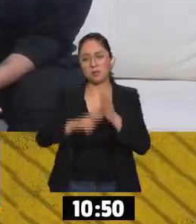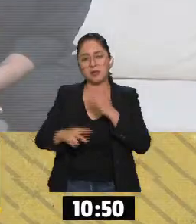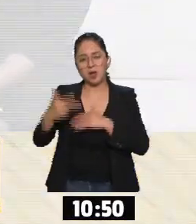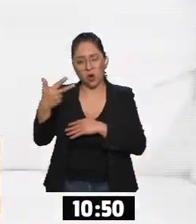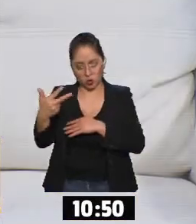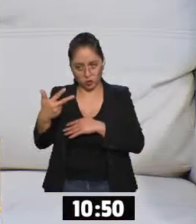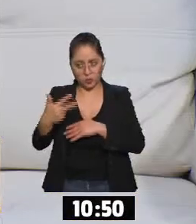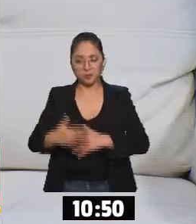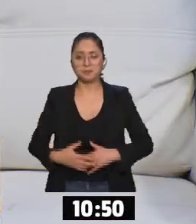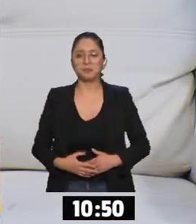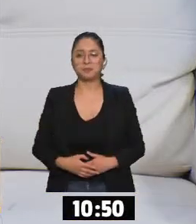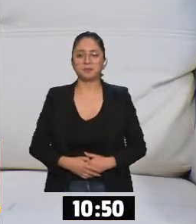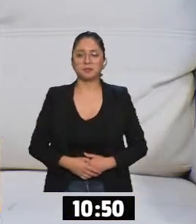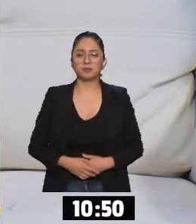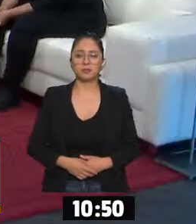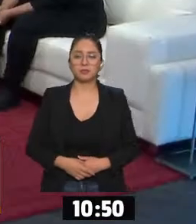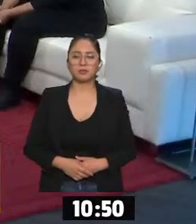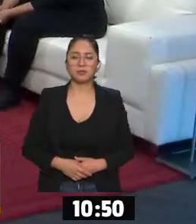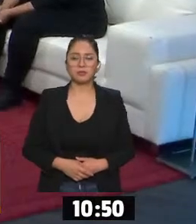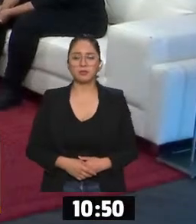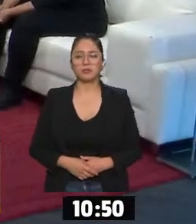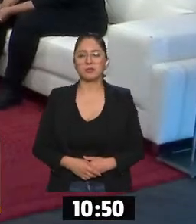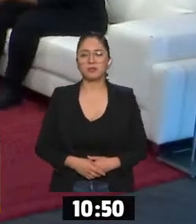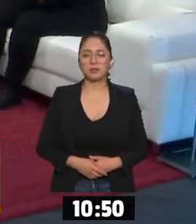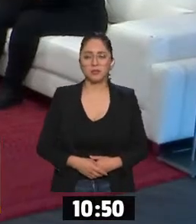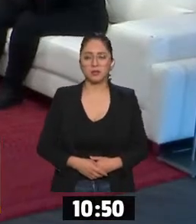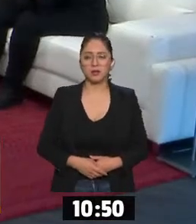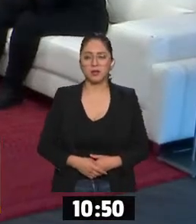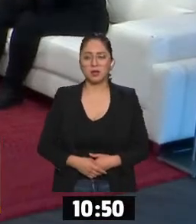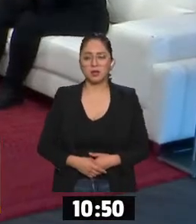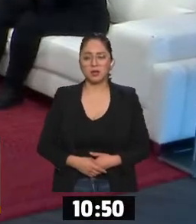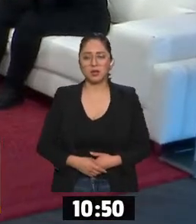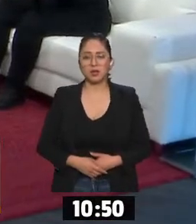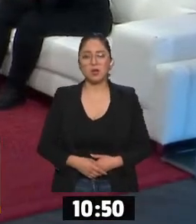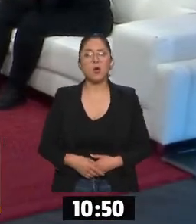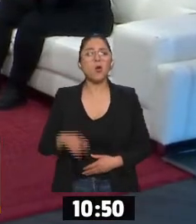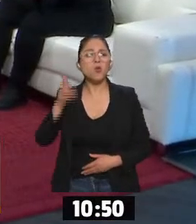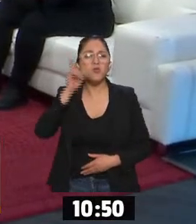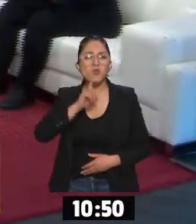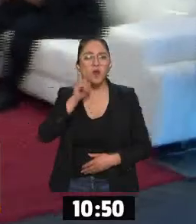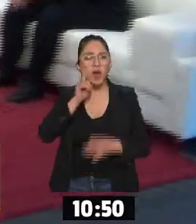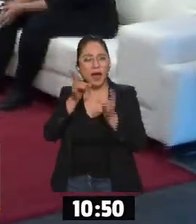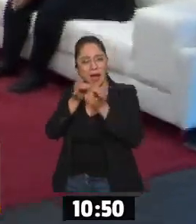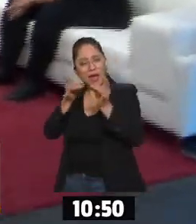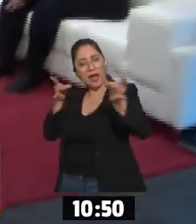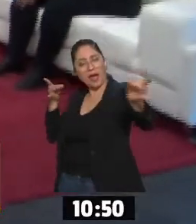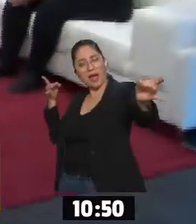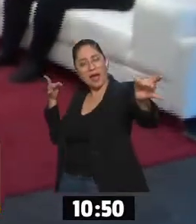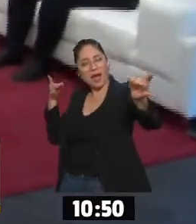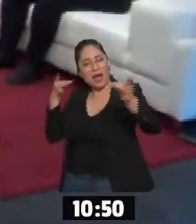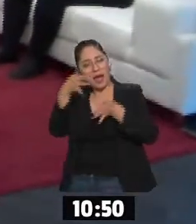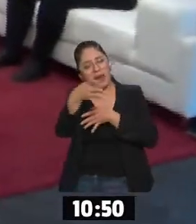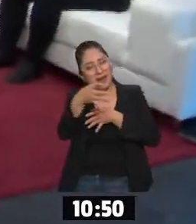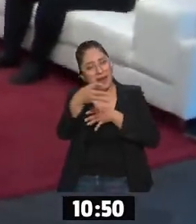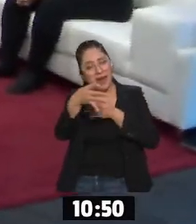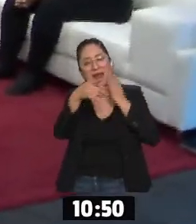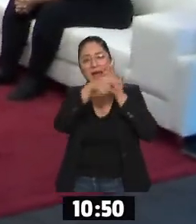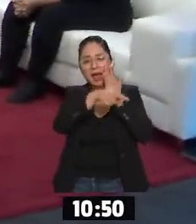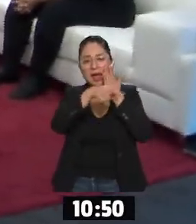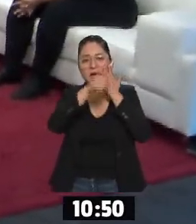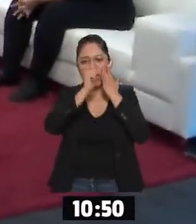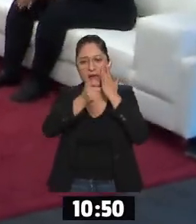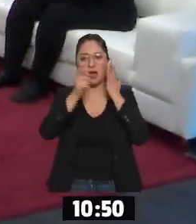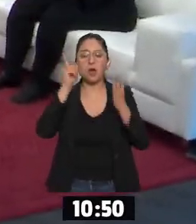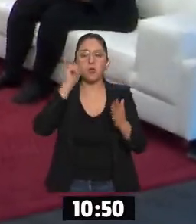hice bolas, mexicana se hizo de los Países Bajos. Sí. La arquera que ganó plata, sí. Se casó con un holandés, Se casó con un